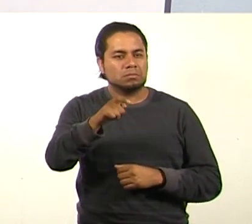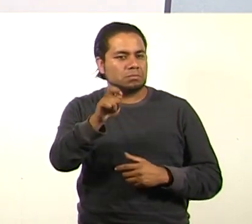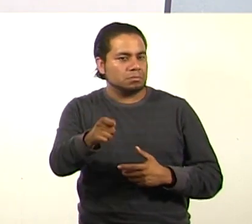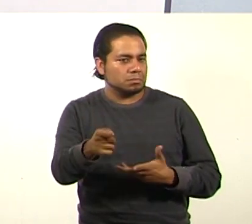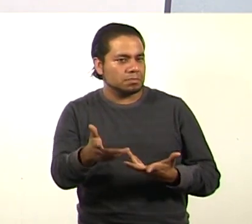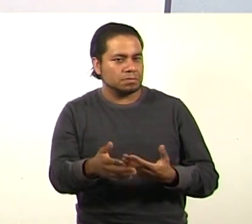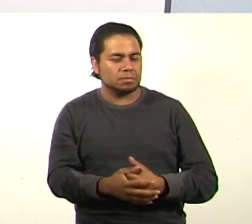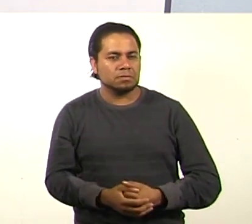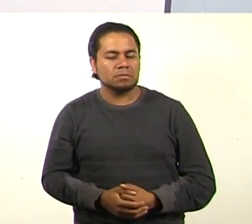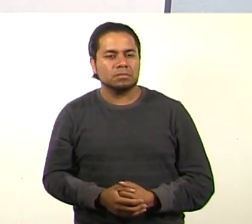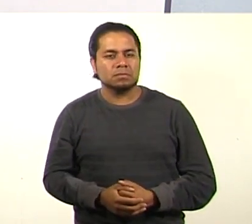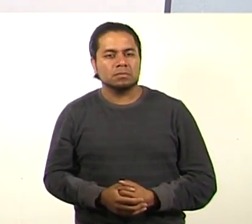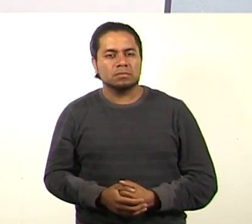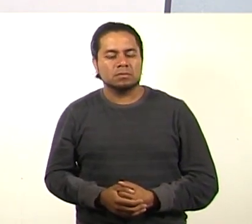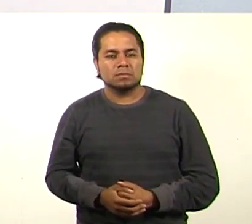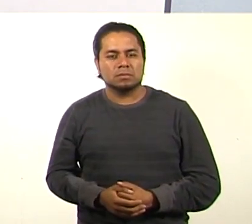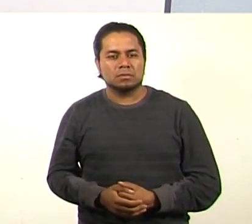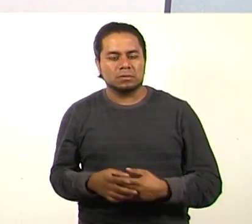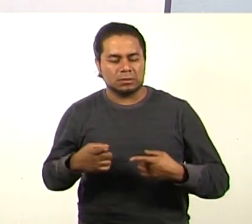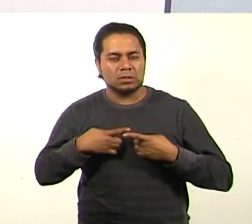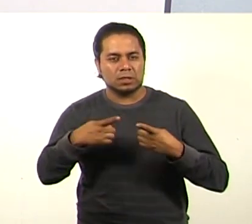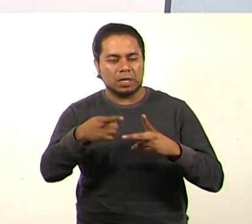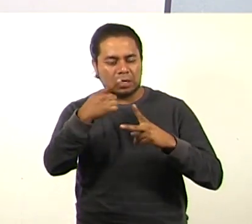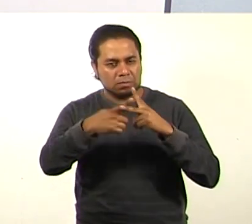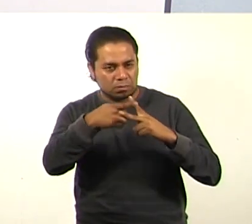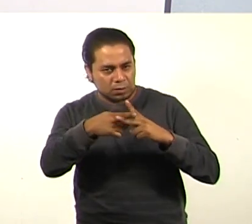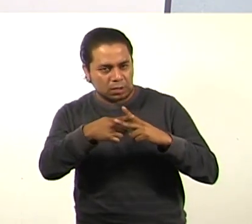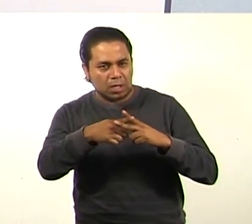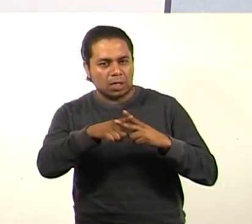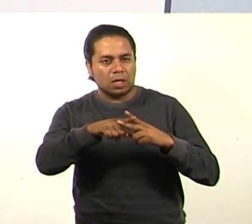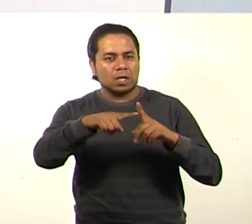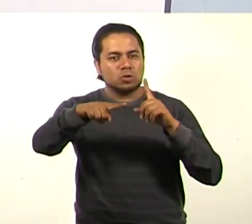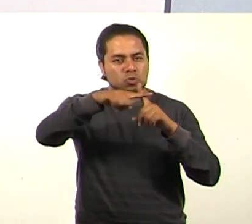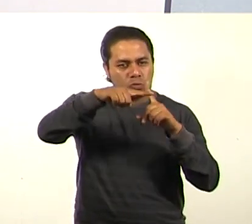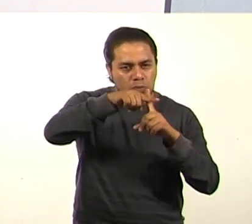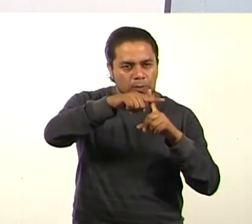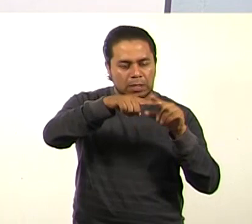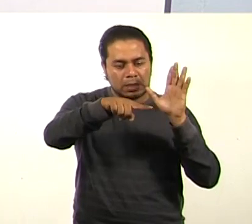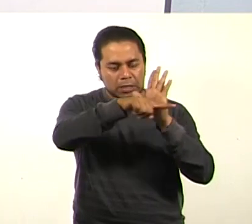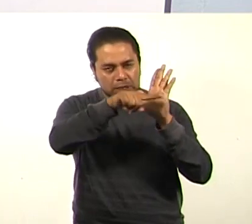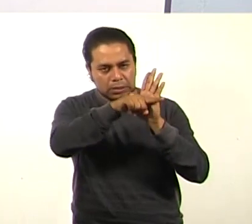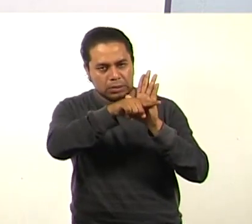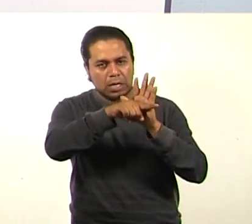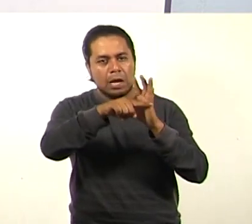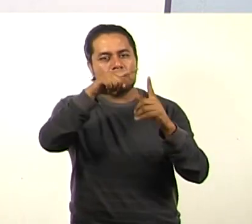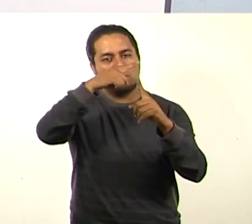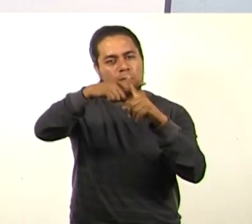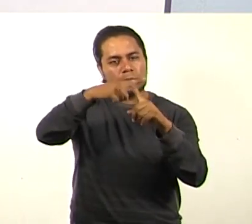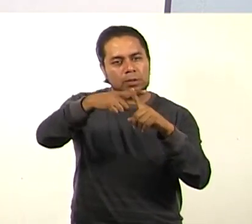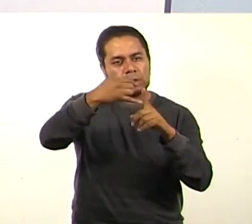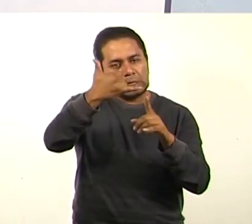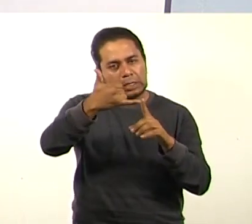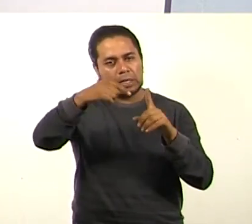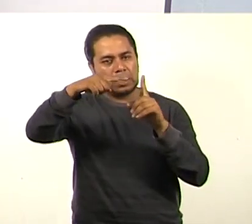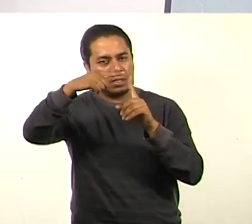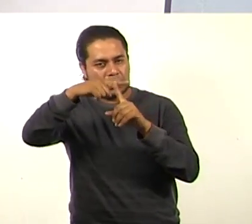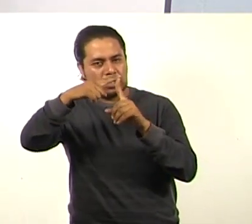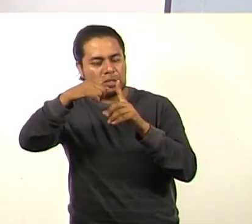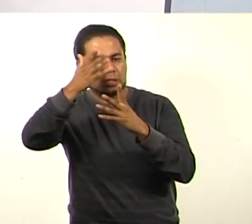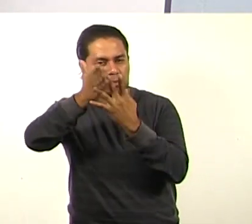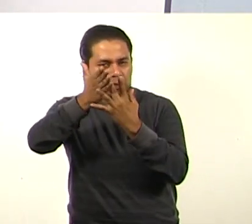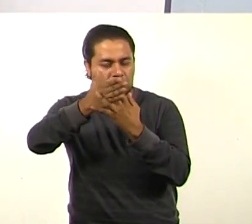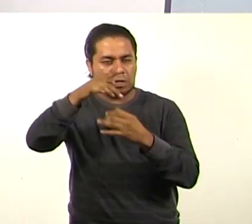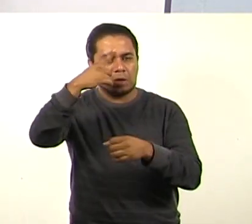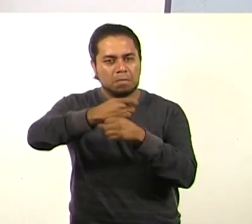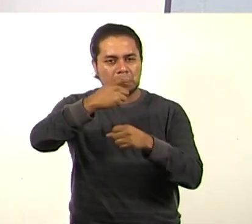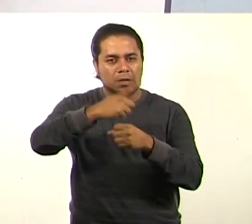es un ejercicio de suma, uno de resta, uno de multiplicación y uno de división de fracciones. Primero que nada, la